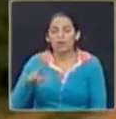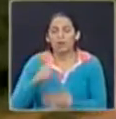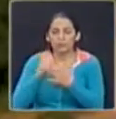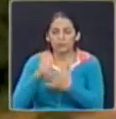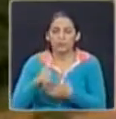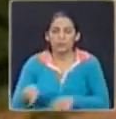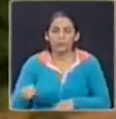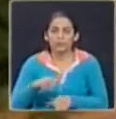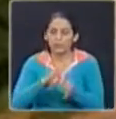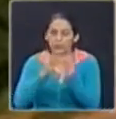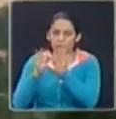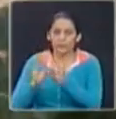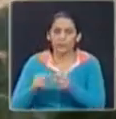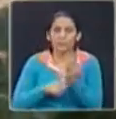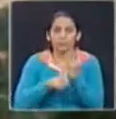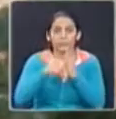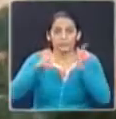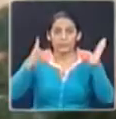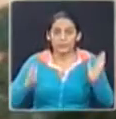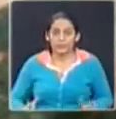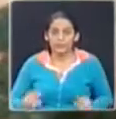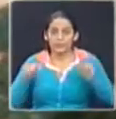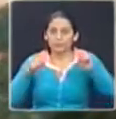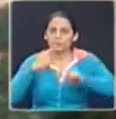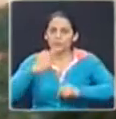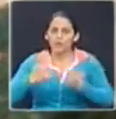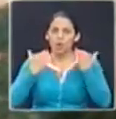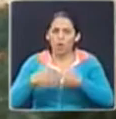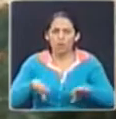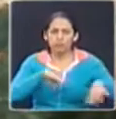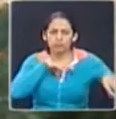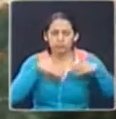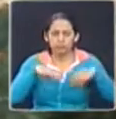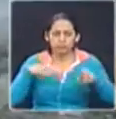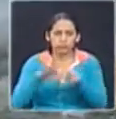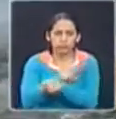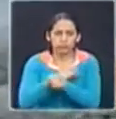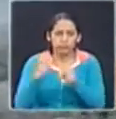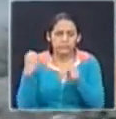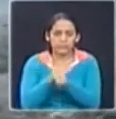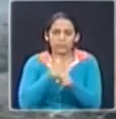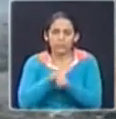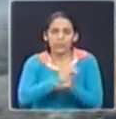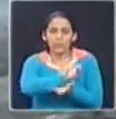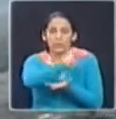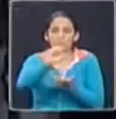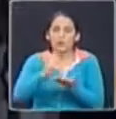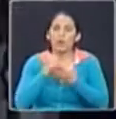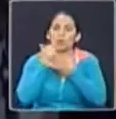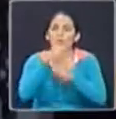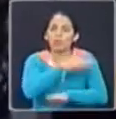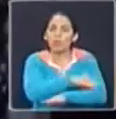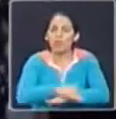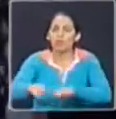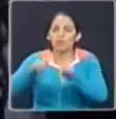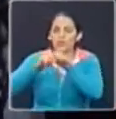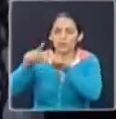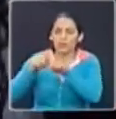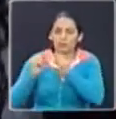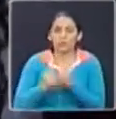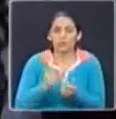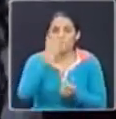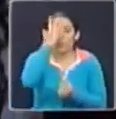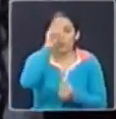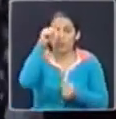El ministro afirmó que su cartera de Estado está trabajando en mejorar la vialidad de la provincia de La Suay. De La Suay, que tiene relación no solo con la